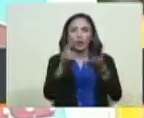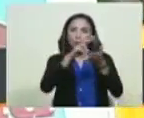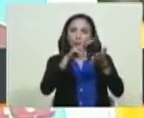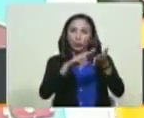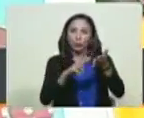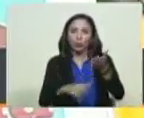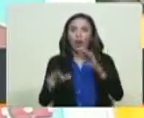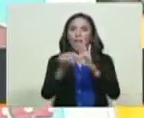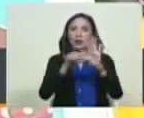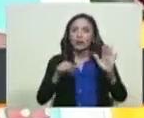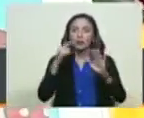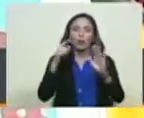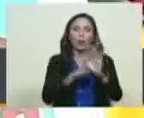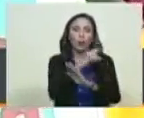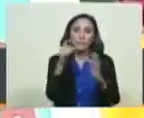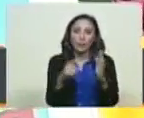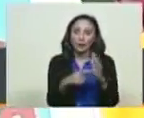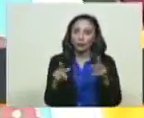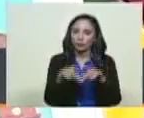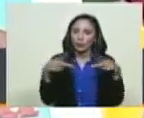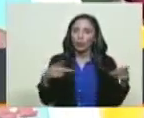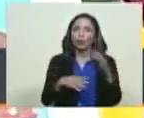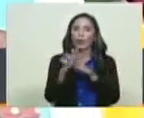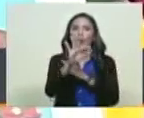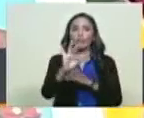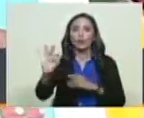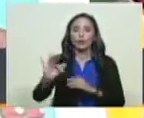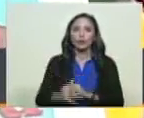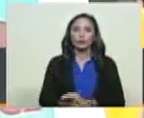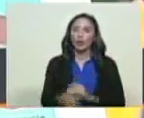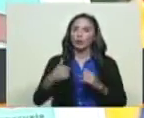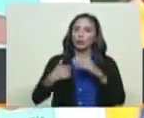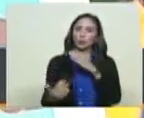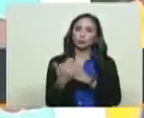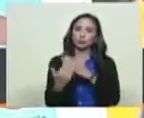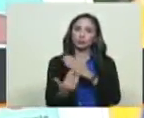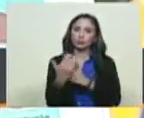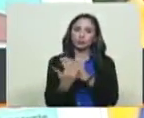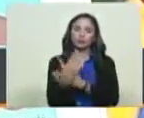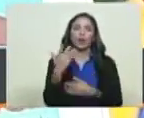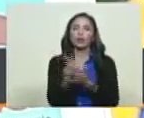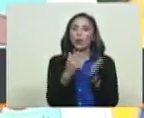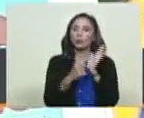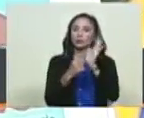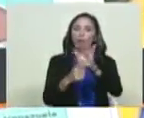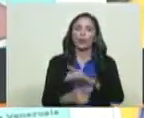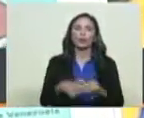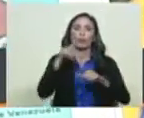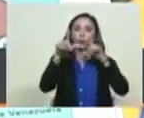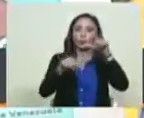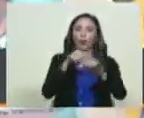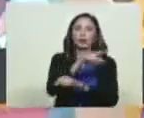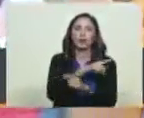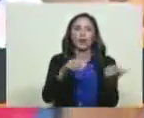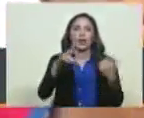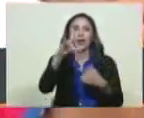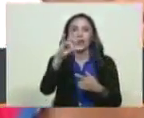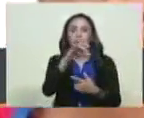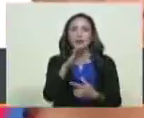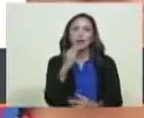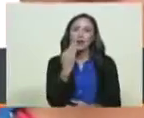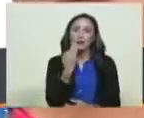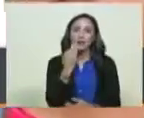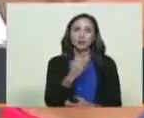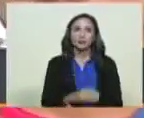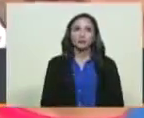artículos del periódico 4 efe yo lo reproduzco por mi twitter instagram facebook